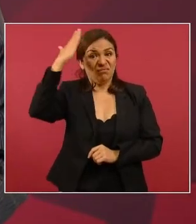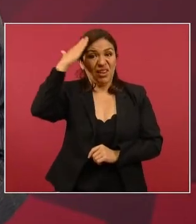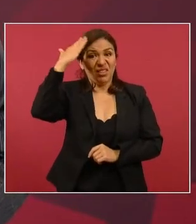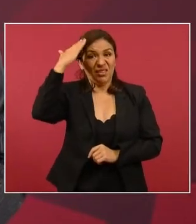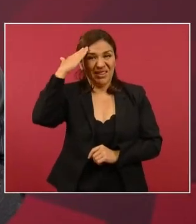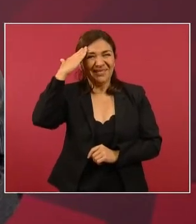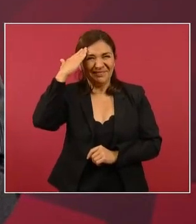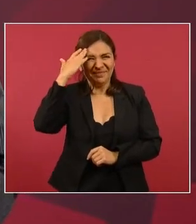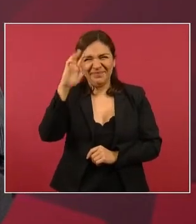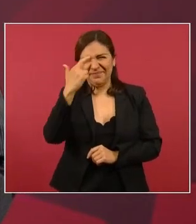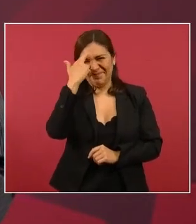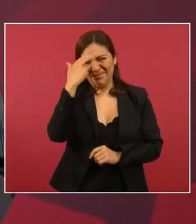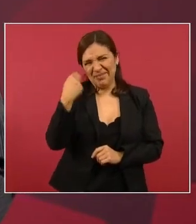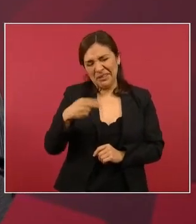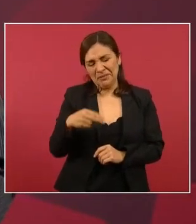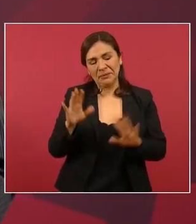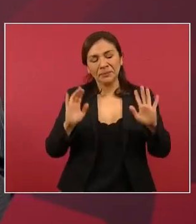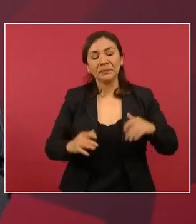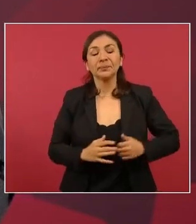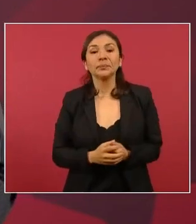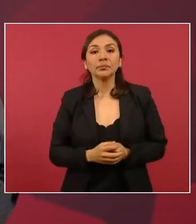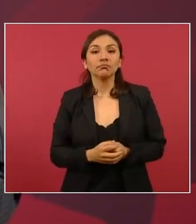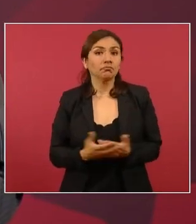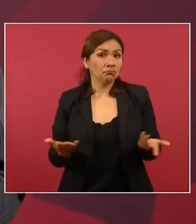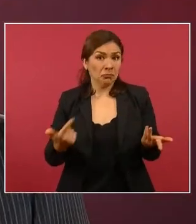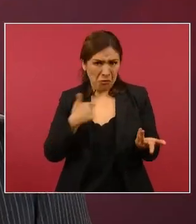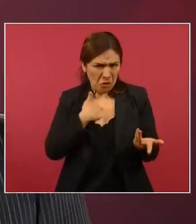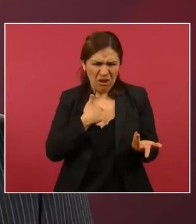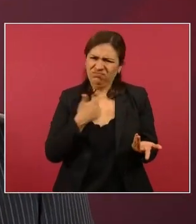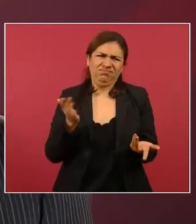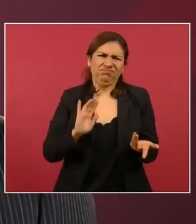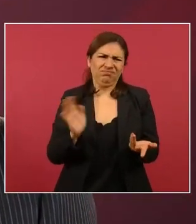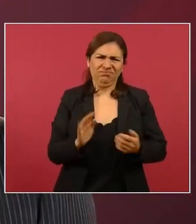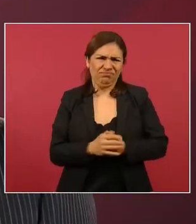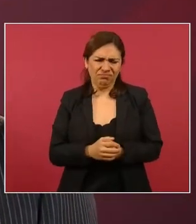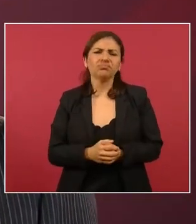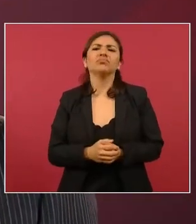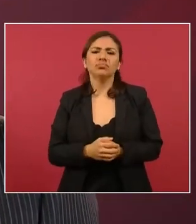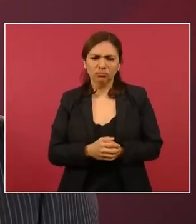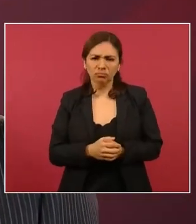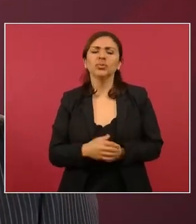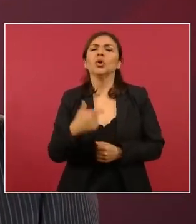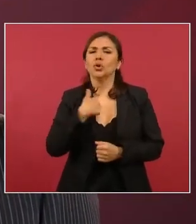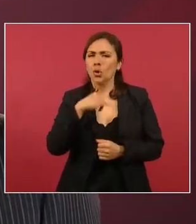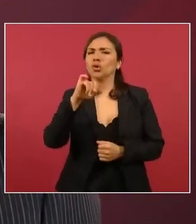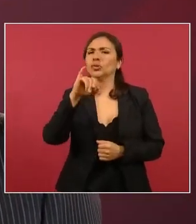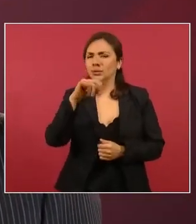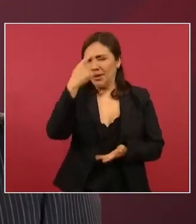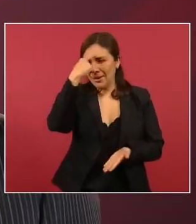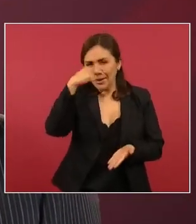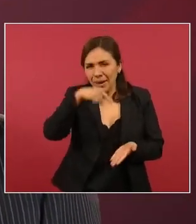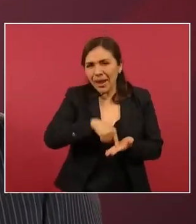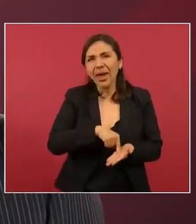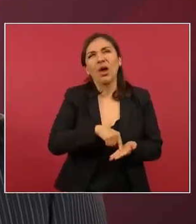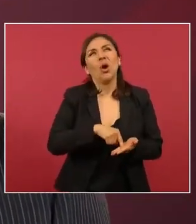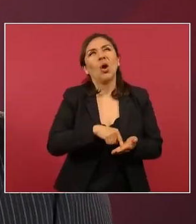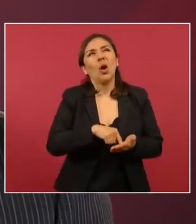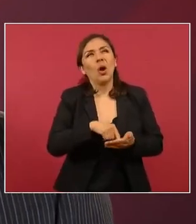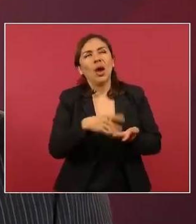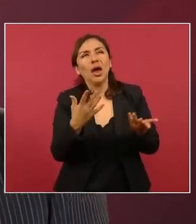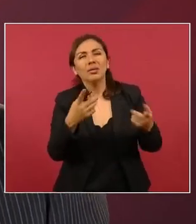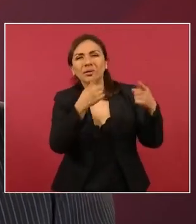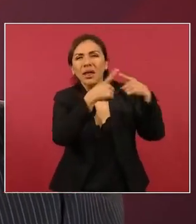Me estoy acordando. No. Sí, soy un místico, eso sí. Eso sí. ¿Ya vieron?